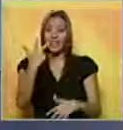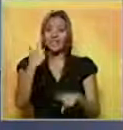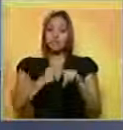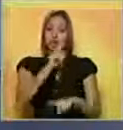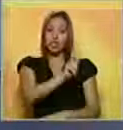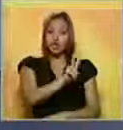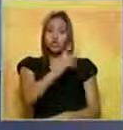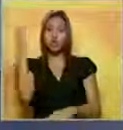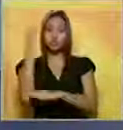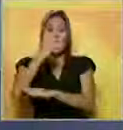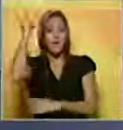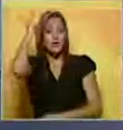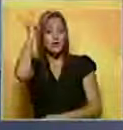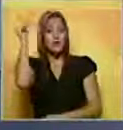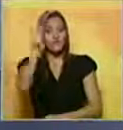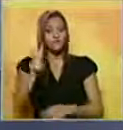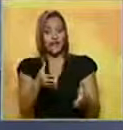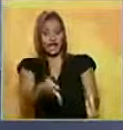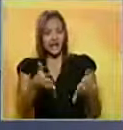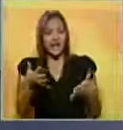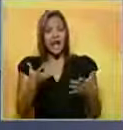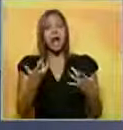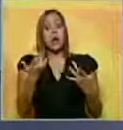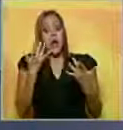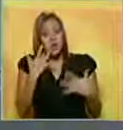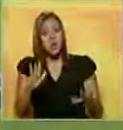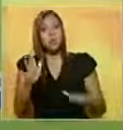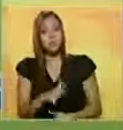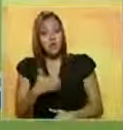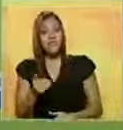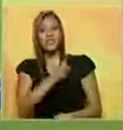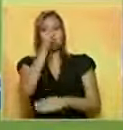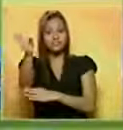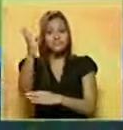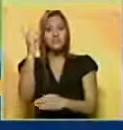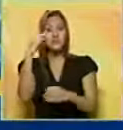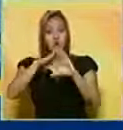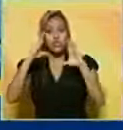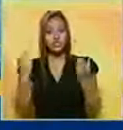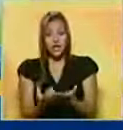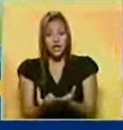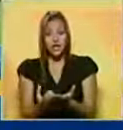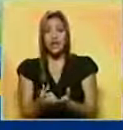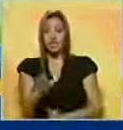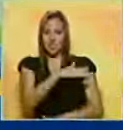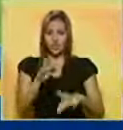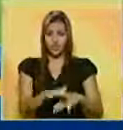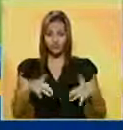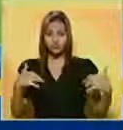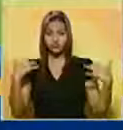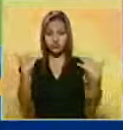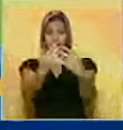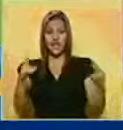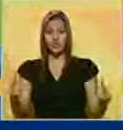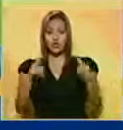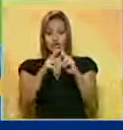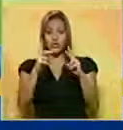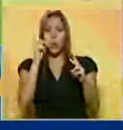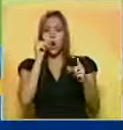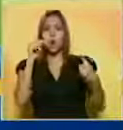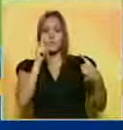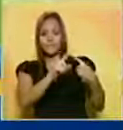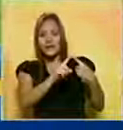y mantiene ligeras posibilidades de ir al mundial. El estadio José Antonio Anzoátegui fue el escenario de este encuentro. Paolo